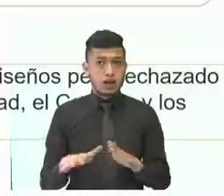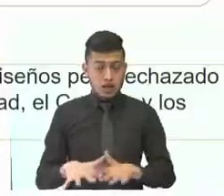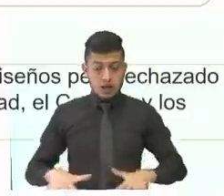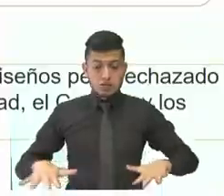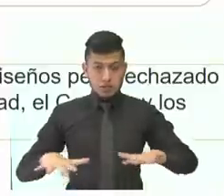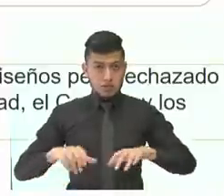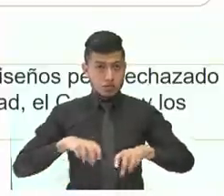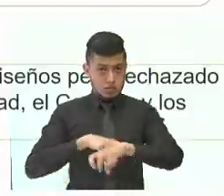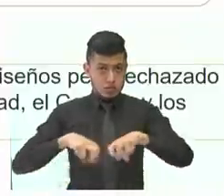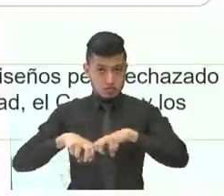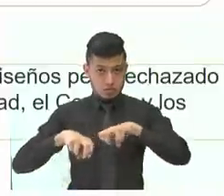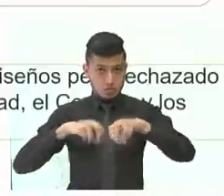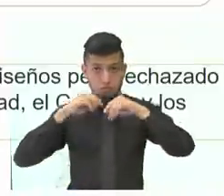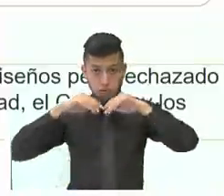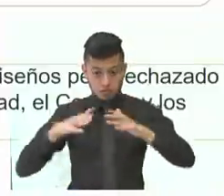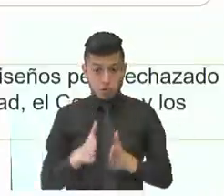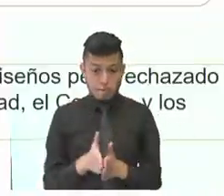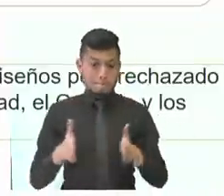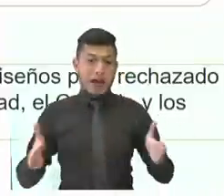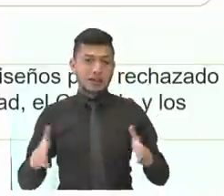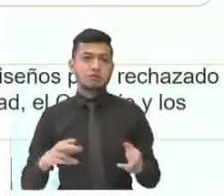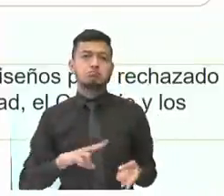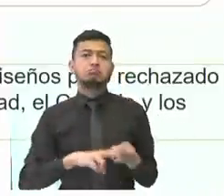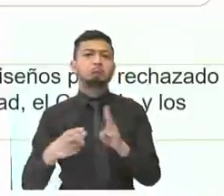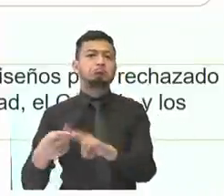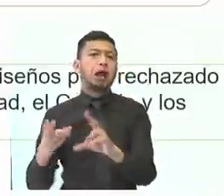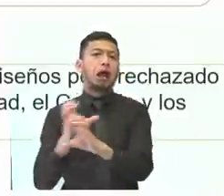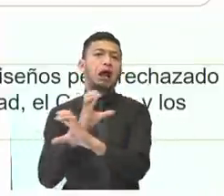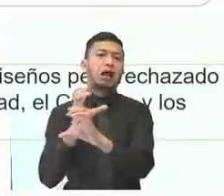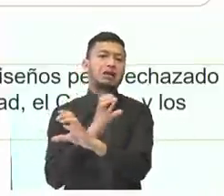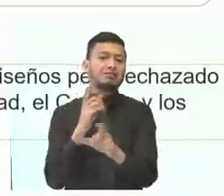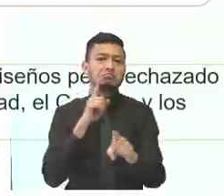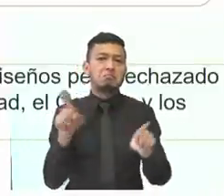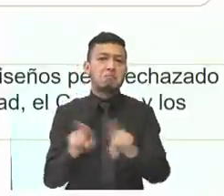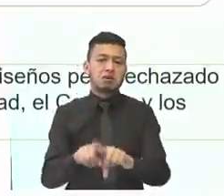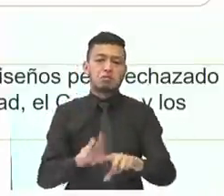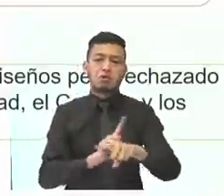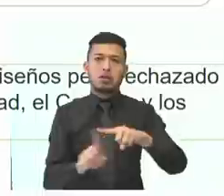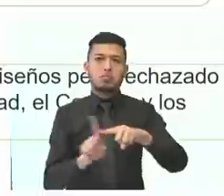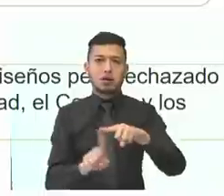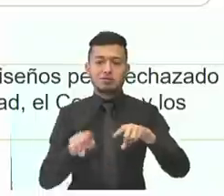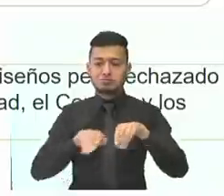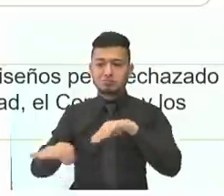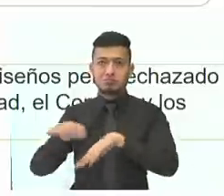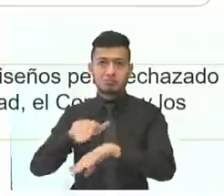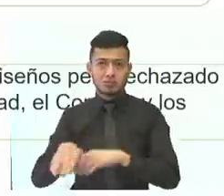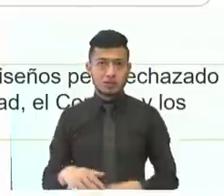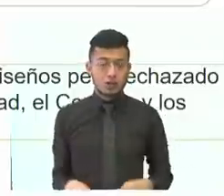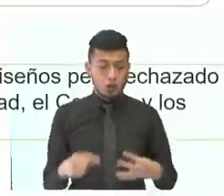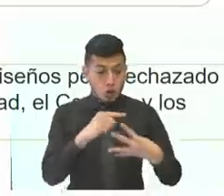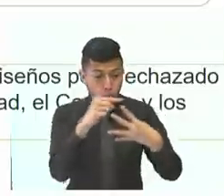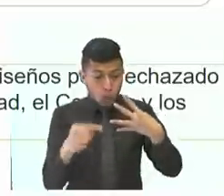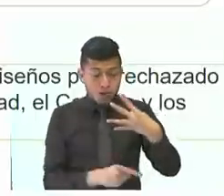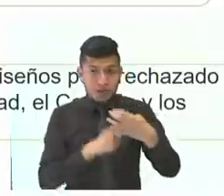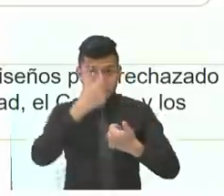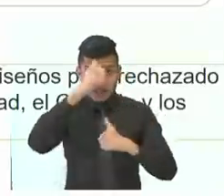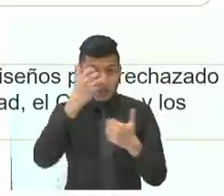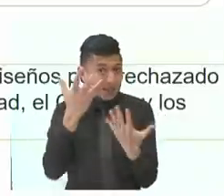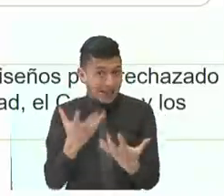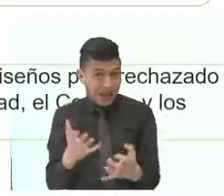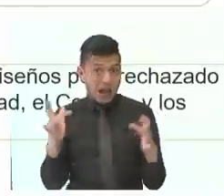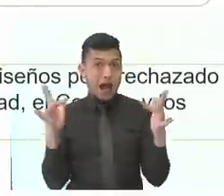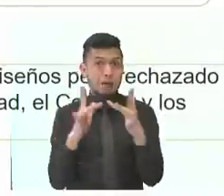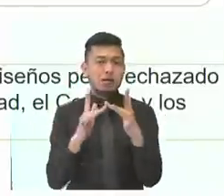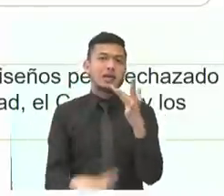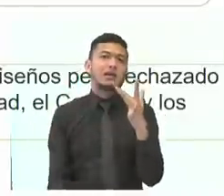público masivo, pero es una troncal como la de la Caracas. Y no cumple con ninguno de los 4 criterios que hubiéramos querido. Así que